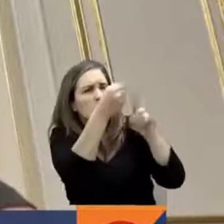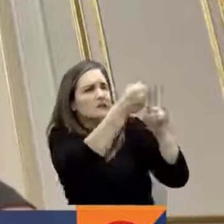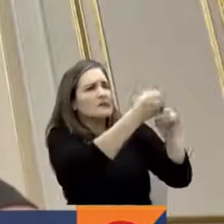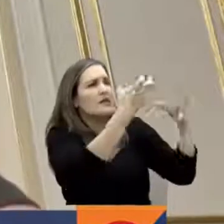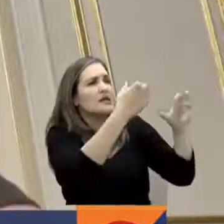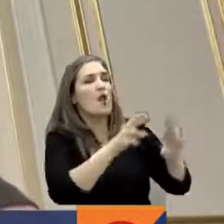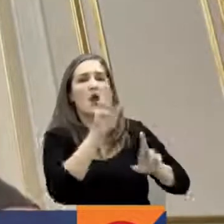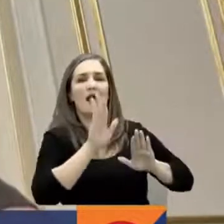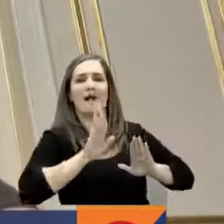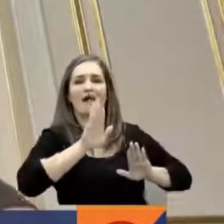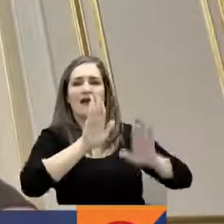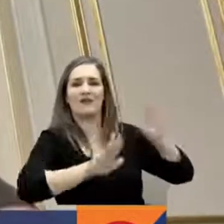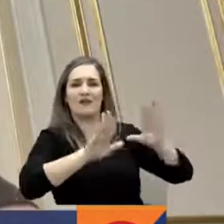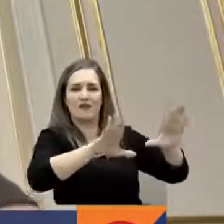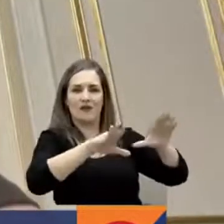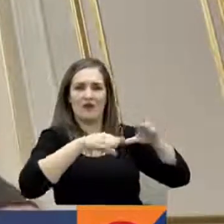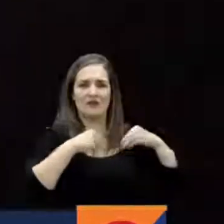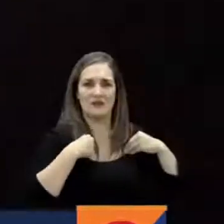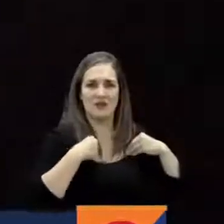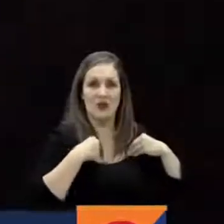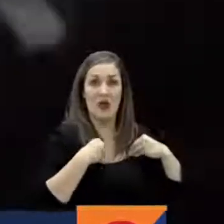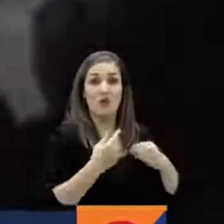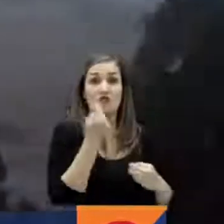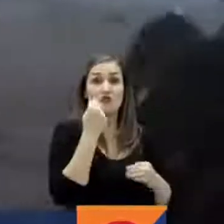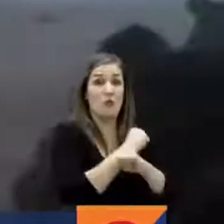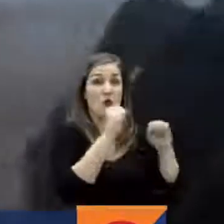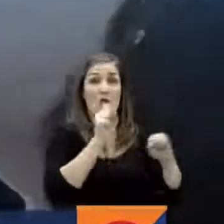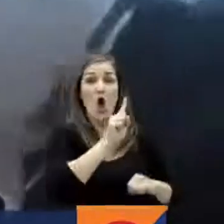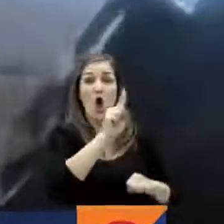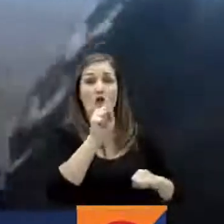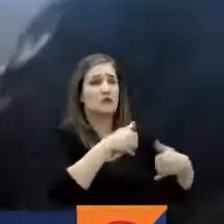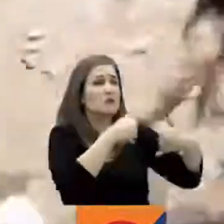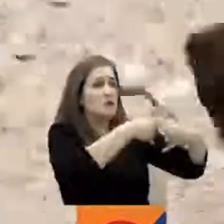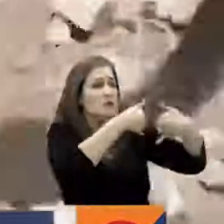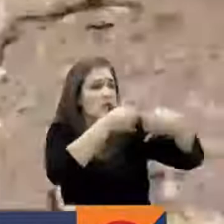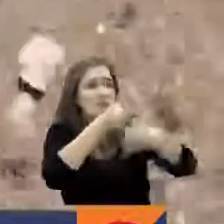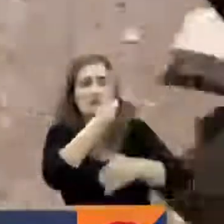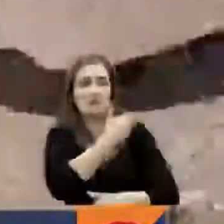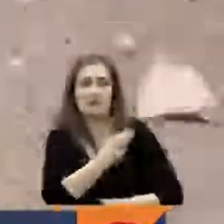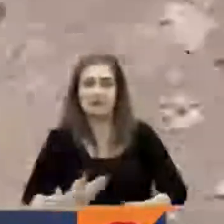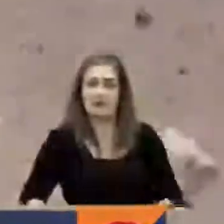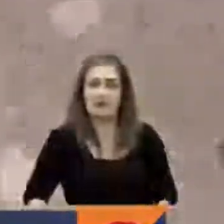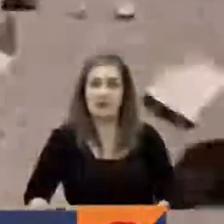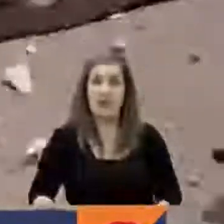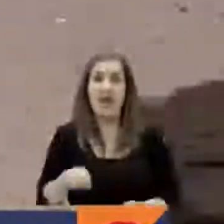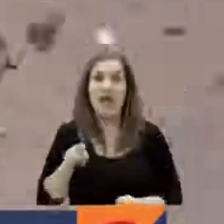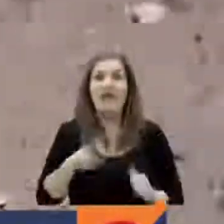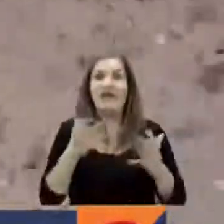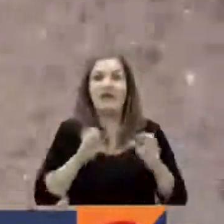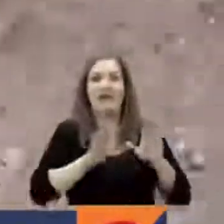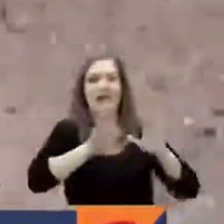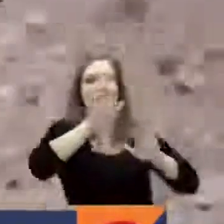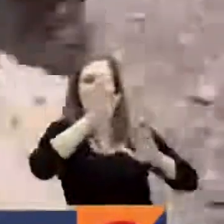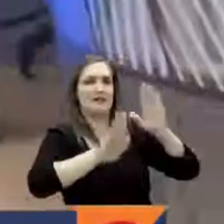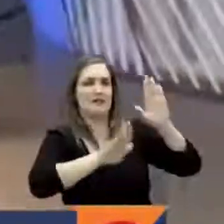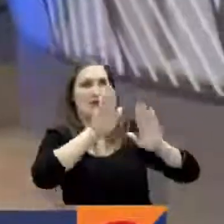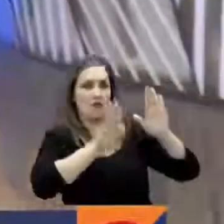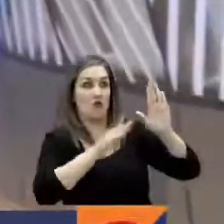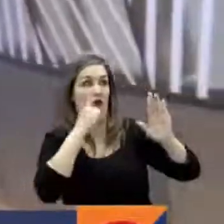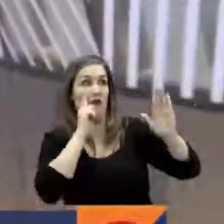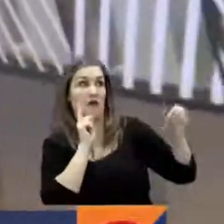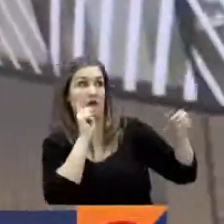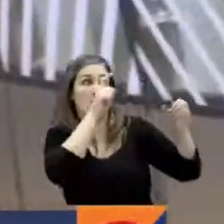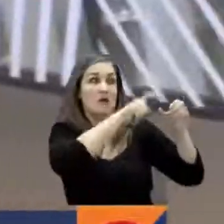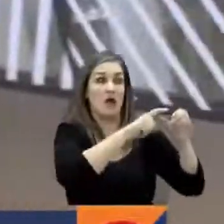candidatura de Ucrania. Desde la mañana hablé con 11 líderes. Candidata en situación de guerra que deberá repartir su fuerza entre el campo de batalla